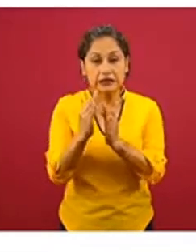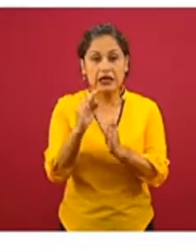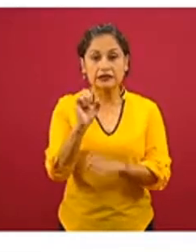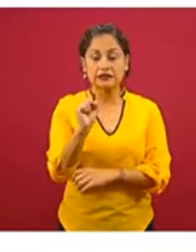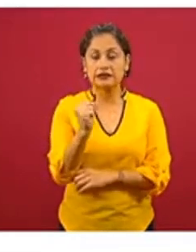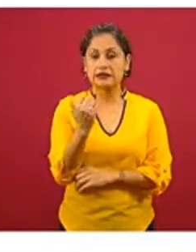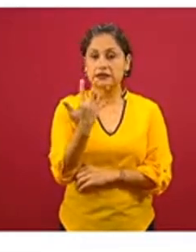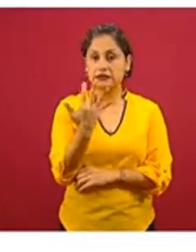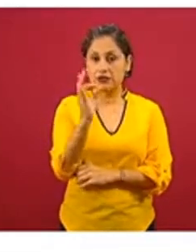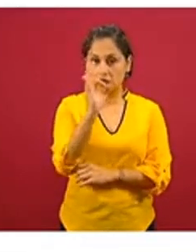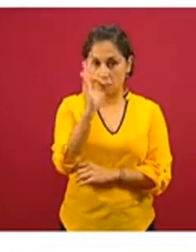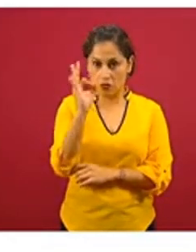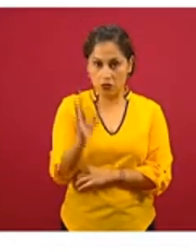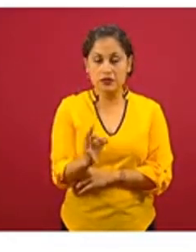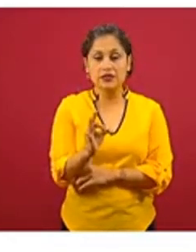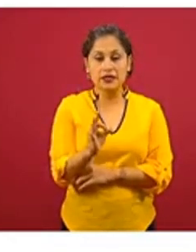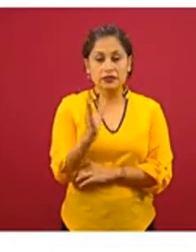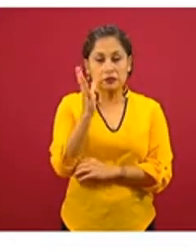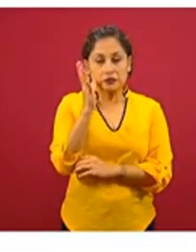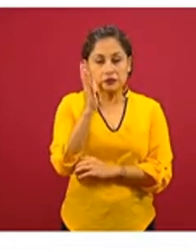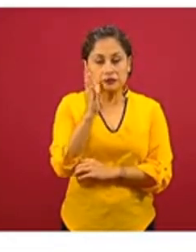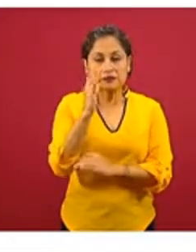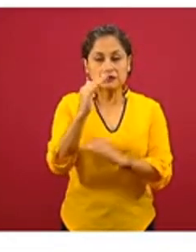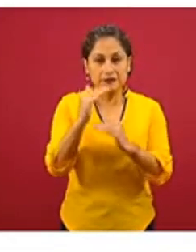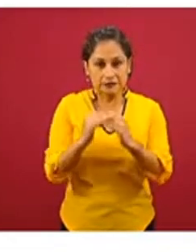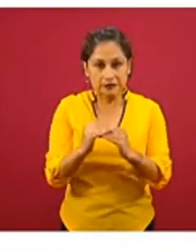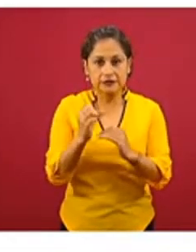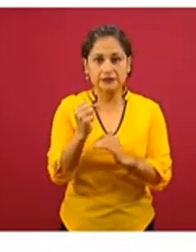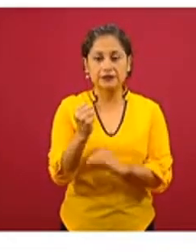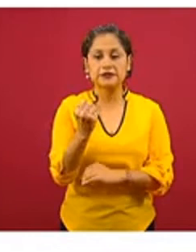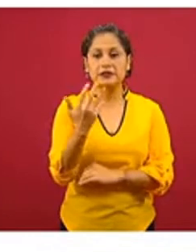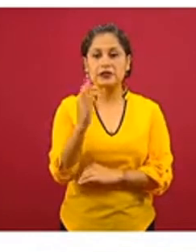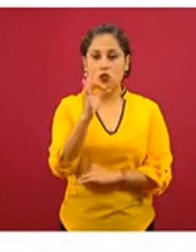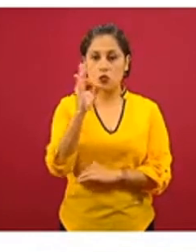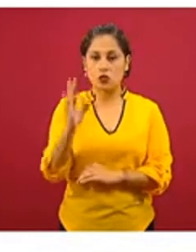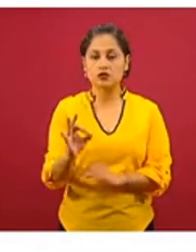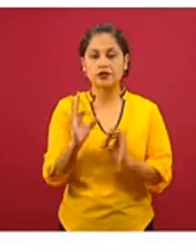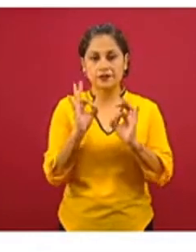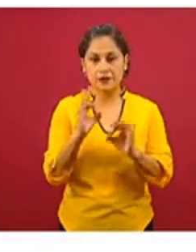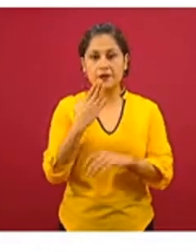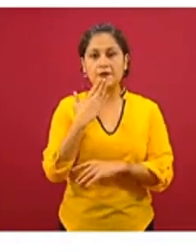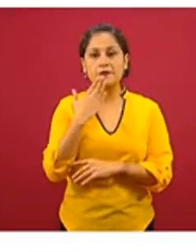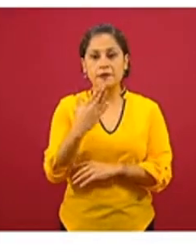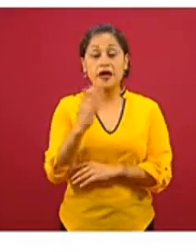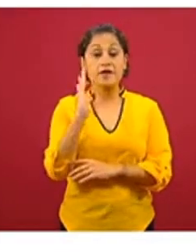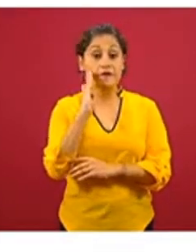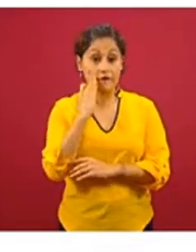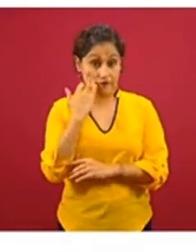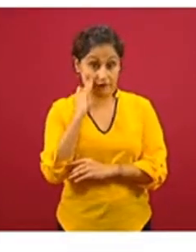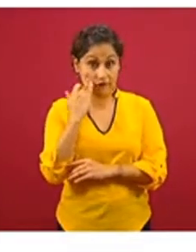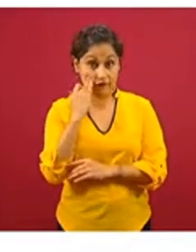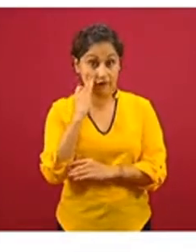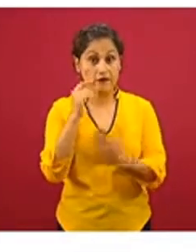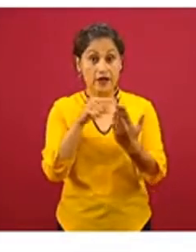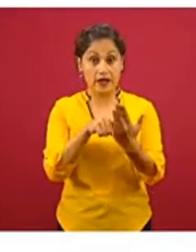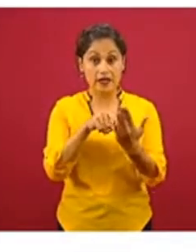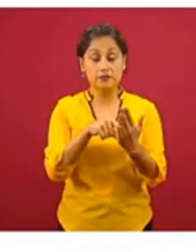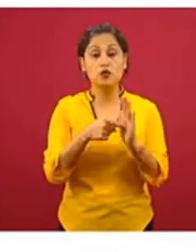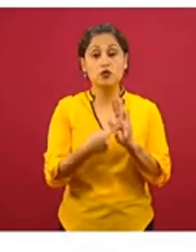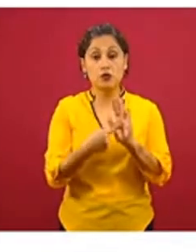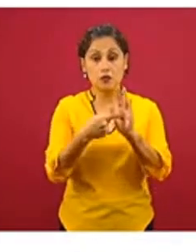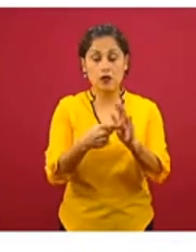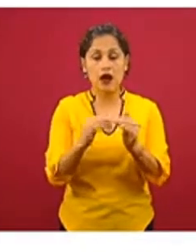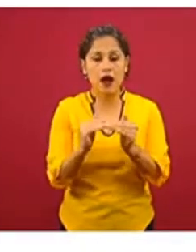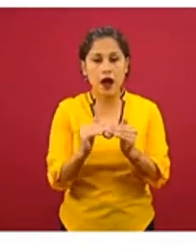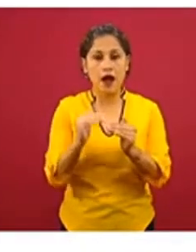65% de disminución de la movilidad, pero también los usuarios de Facebook muestran una movilidad incrementada